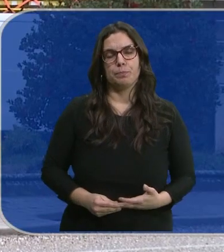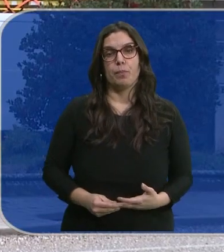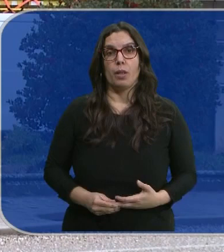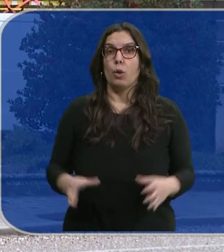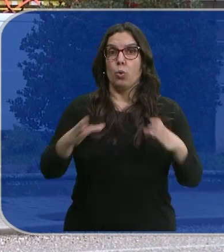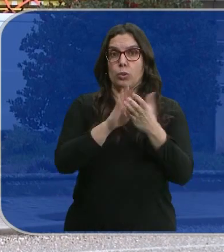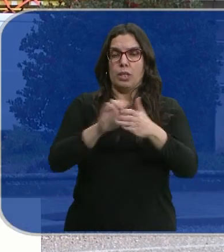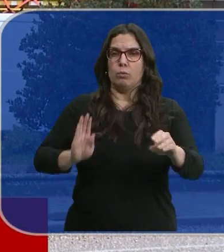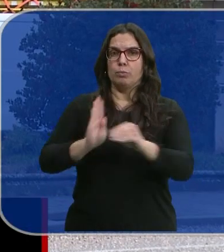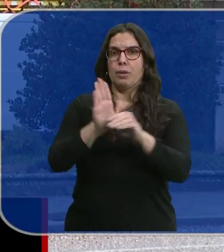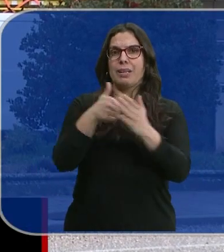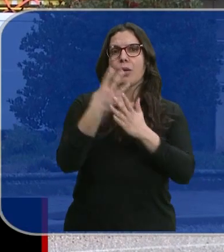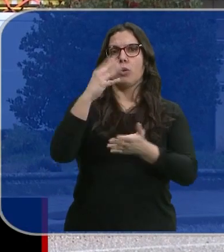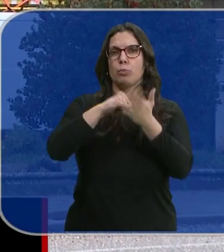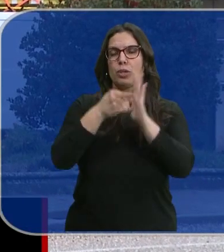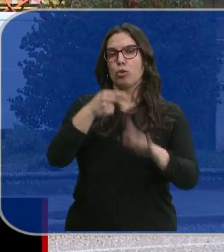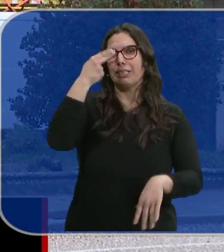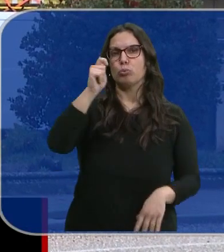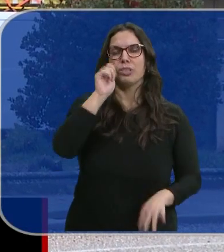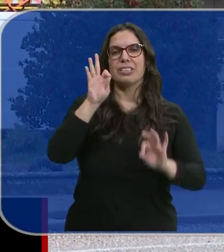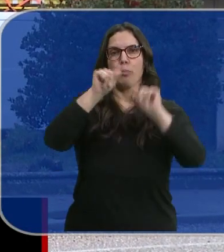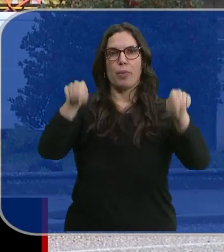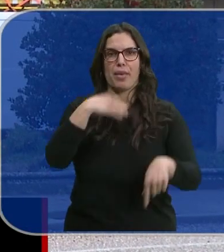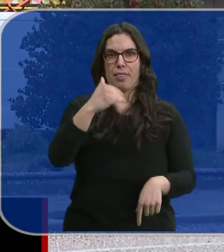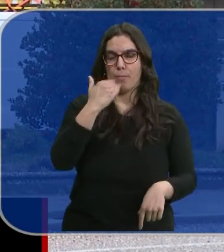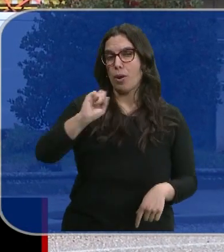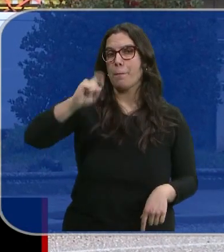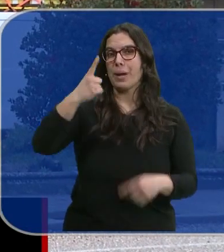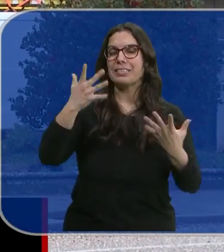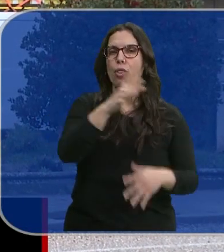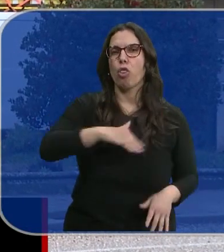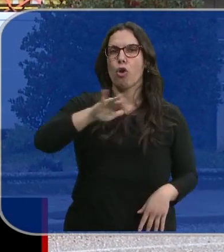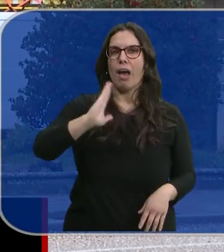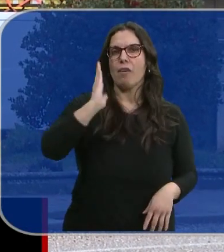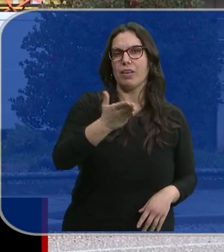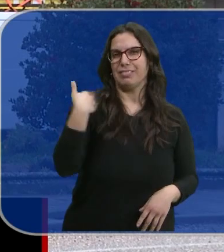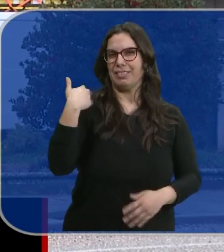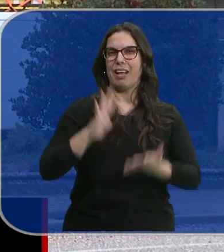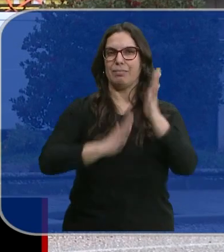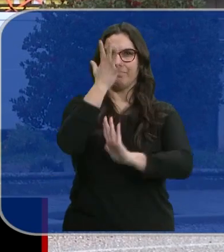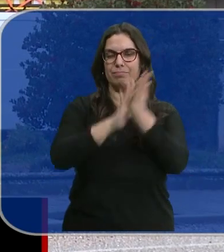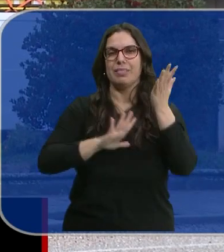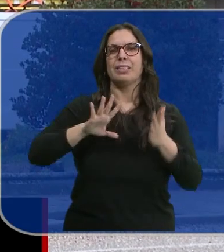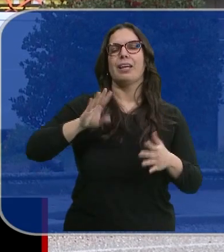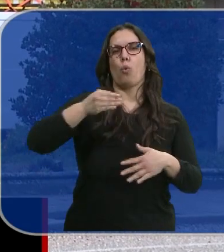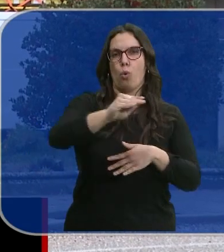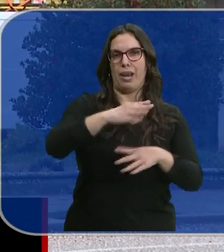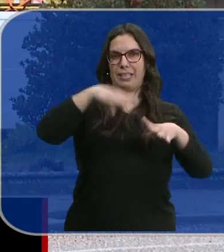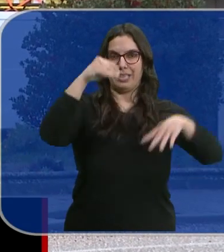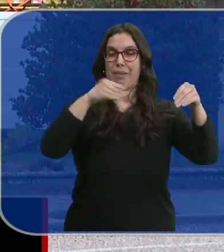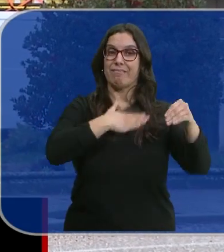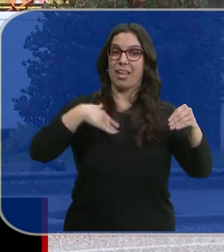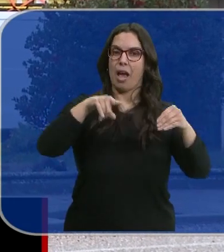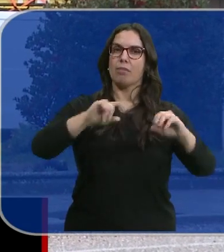La Junta va a financiar hasta 4 proyectos de interés turístico en la provincia de Zamora. Son sobre todo en zonas afectadas por los incendios de la Sierra de la Culebra. Quieren de